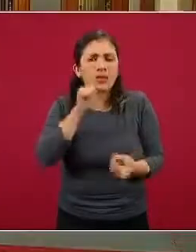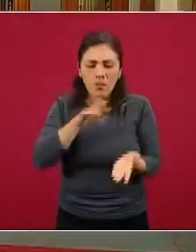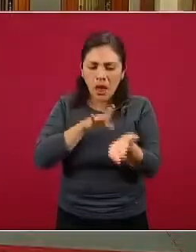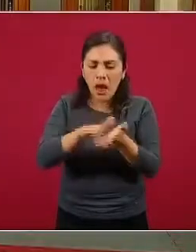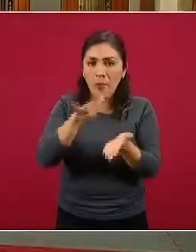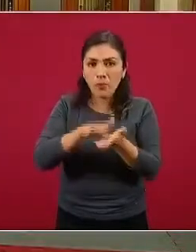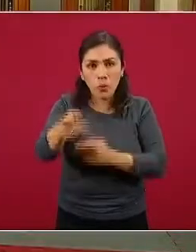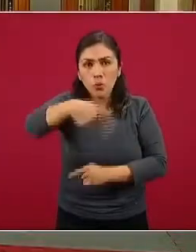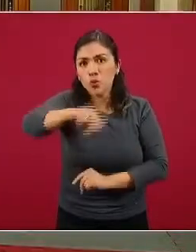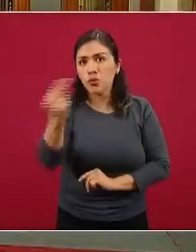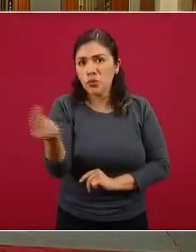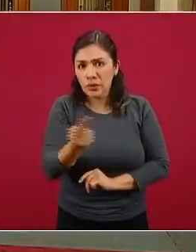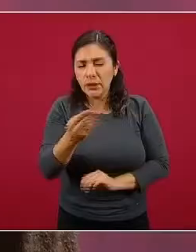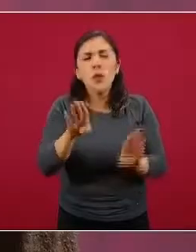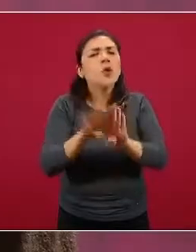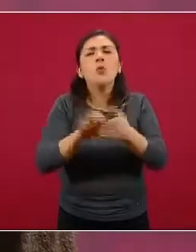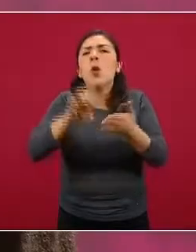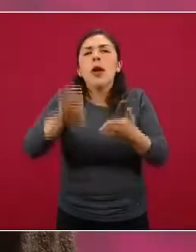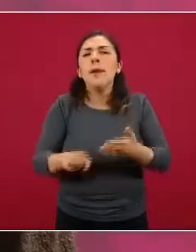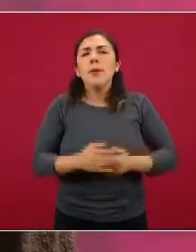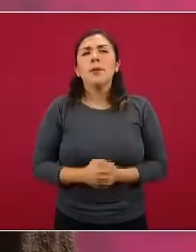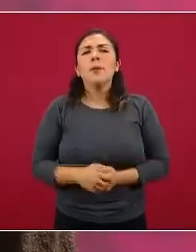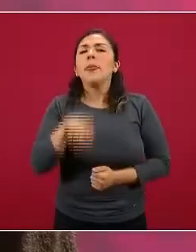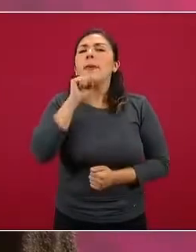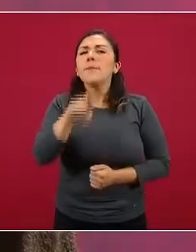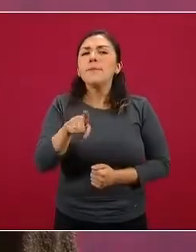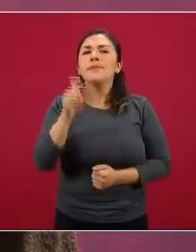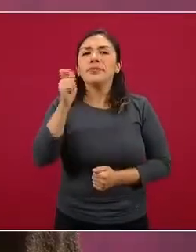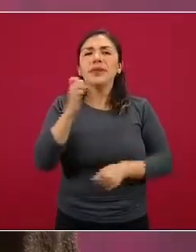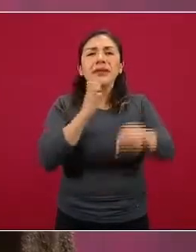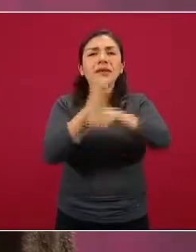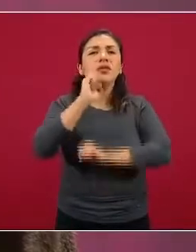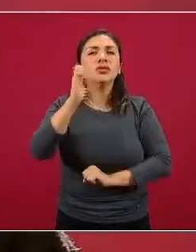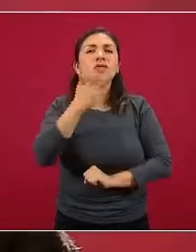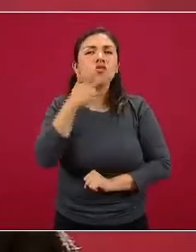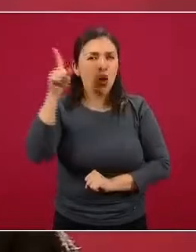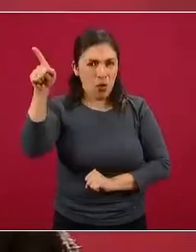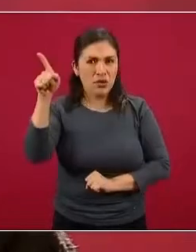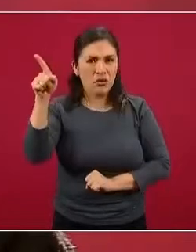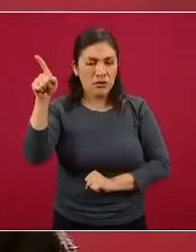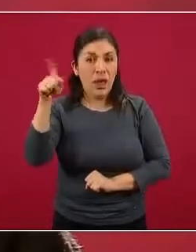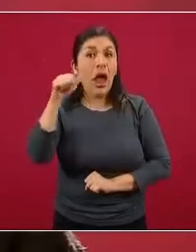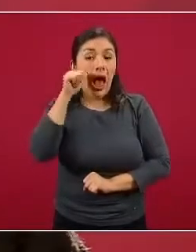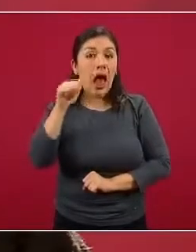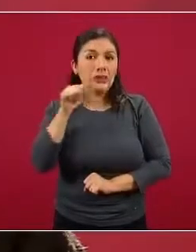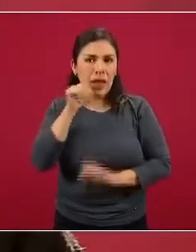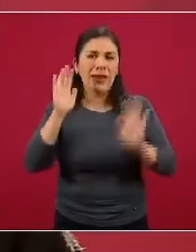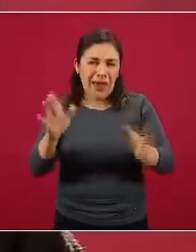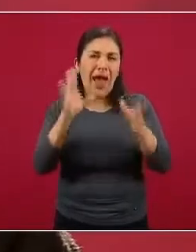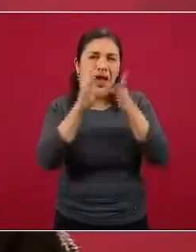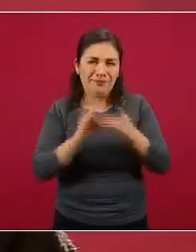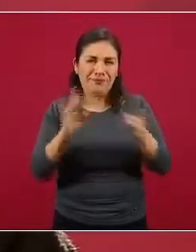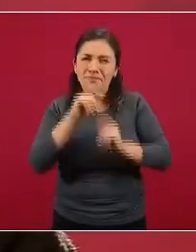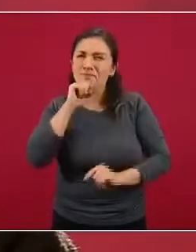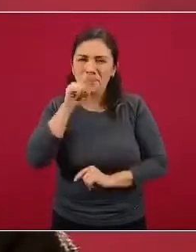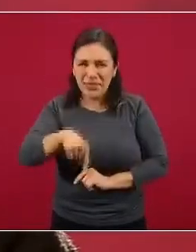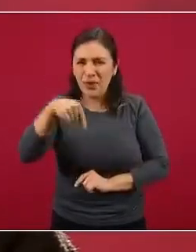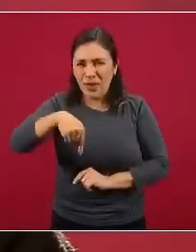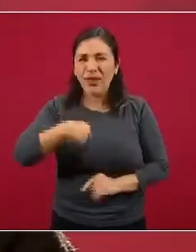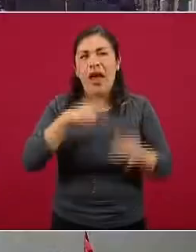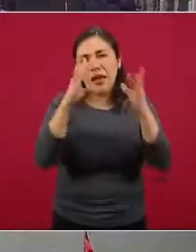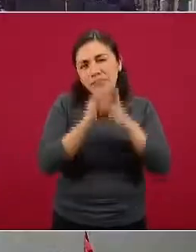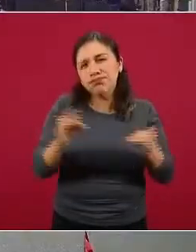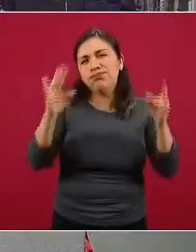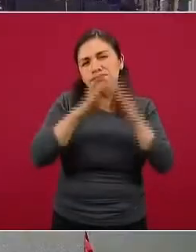apoyo necesario. Un ejemplo lo dimos precisamente con respecto al Estado de Chihuahua. Ayer explicamos en este mismo foro con todo